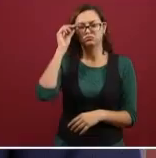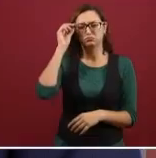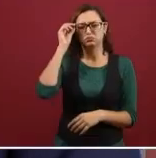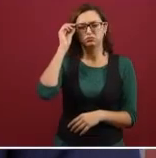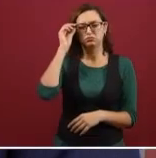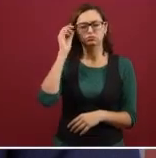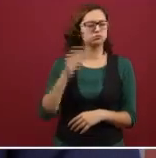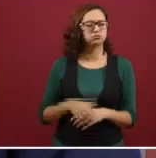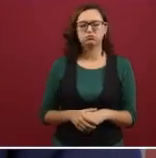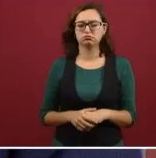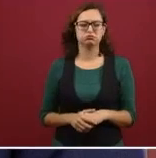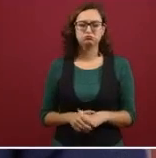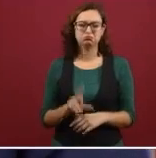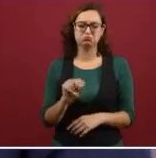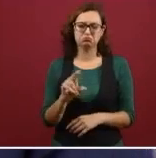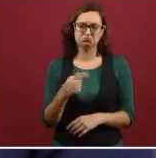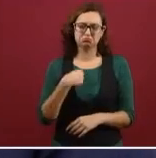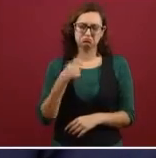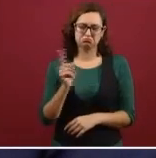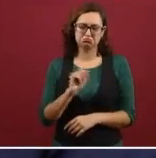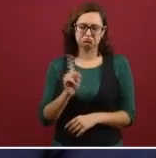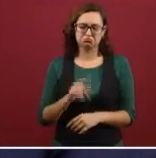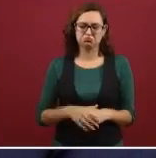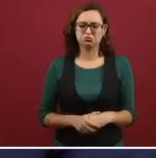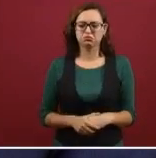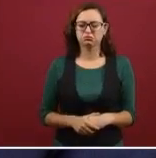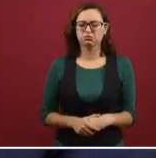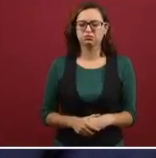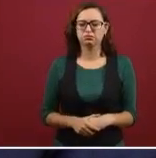No, no, no.